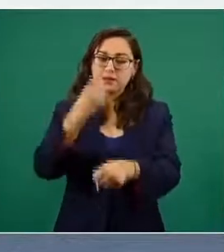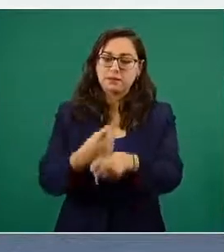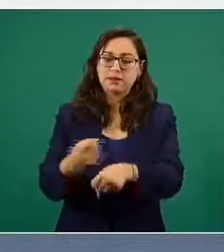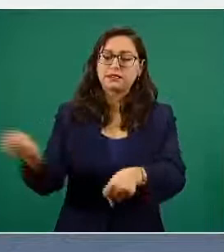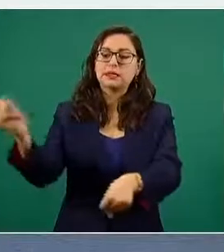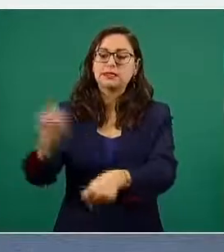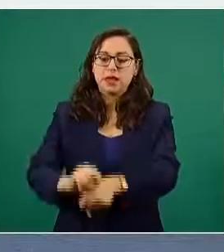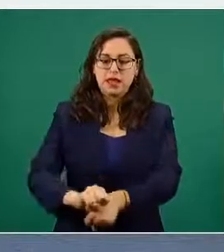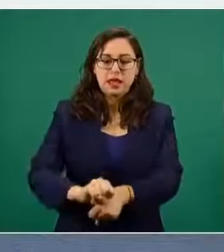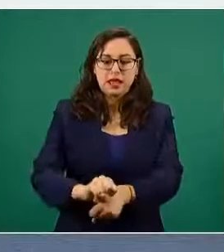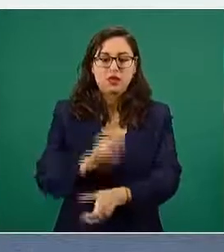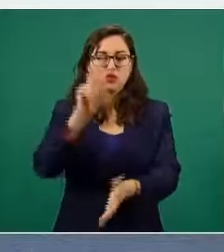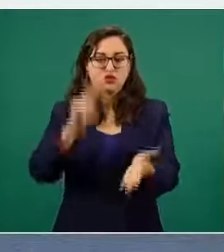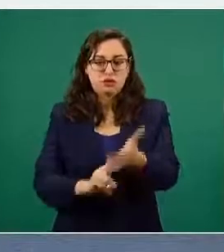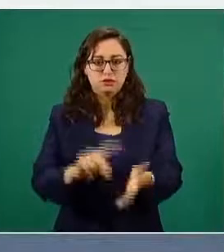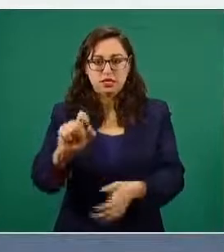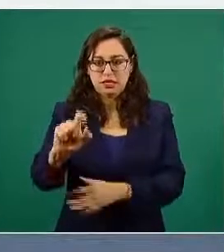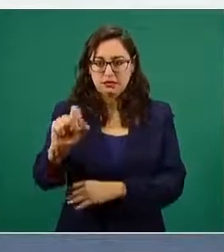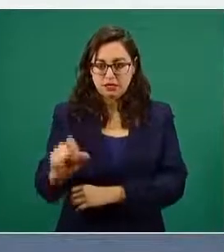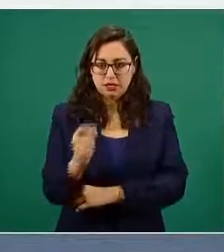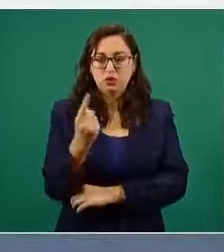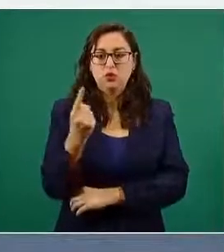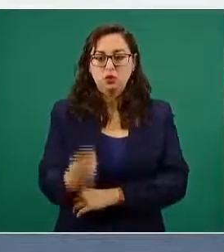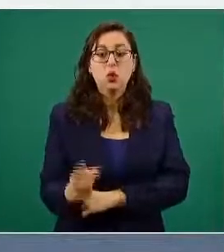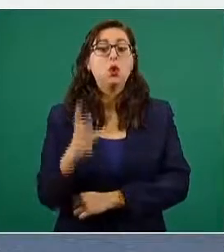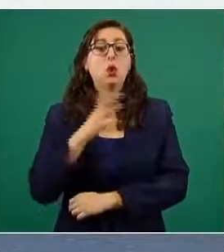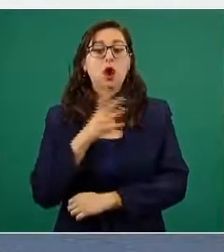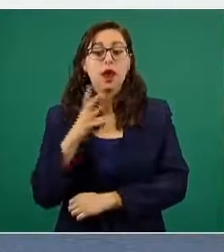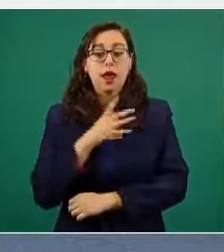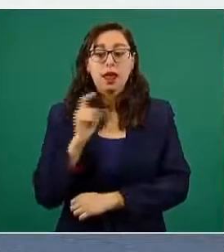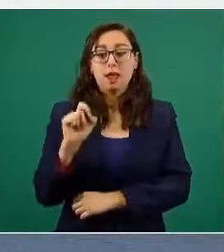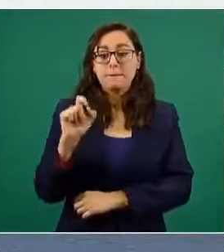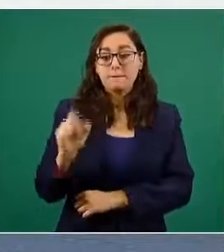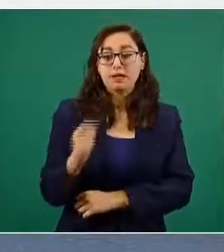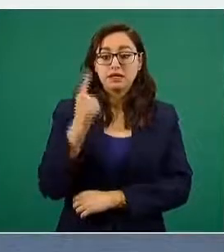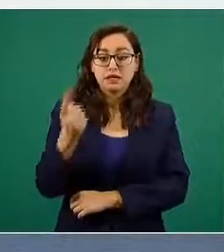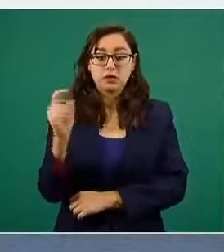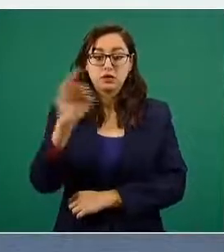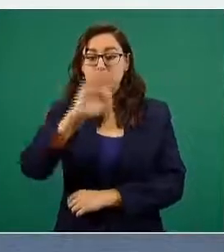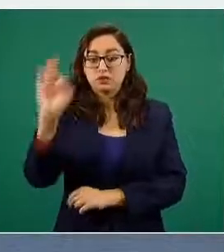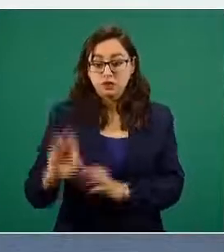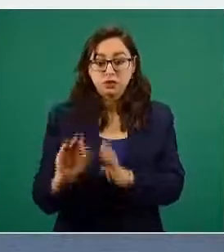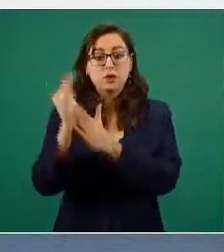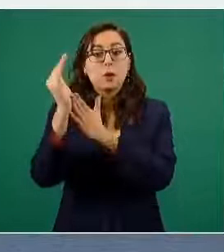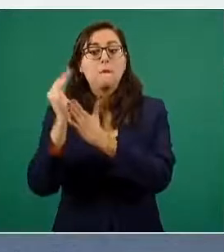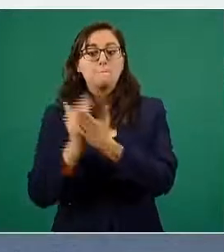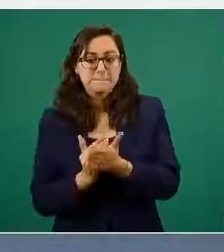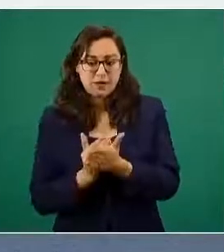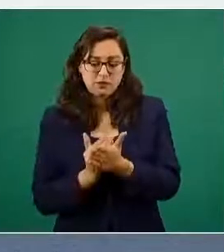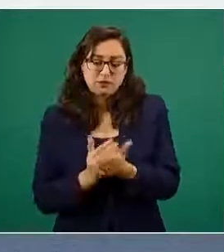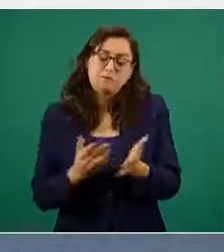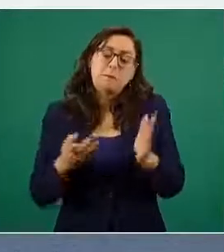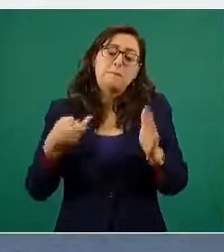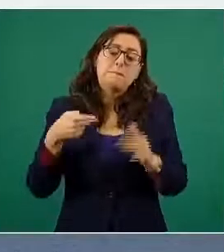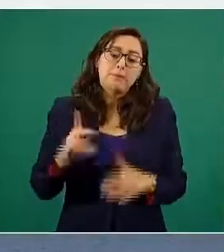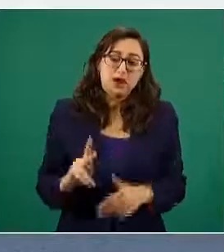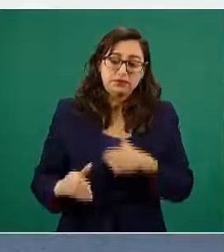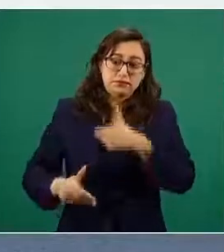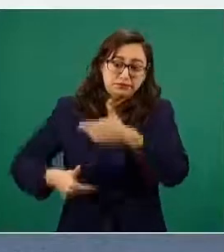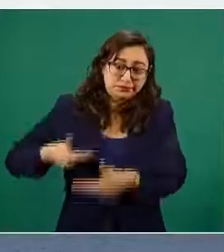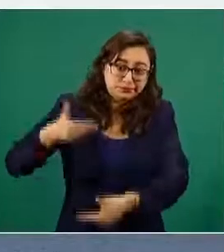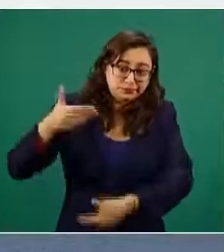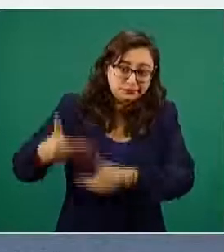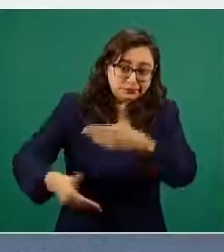2021. Tenemos este descenso de 21%, y como suele ocurrir con el flujo de datos, es posible que